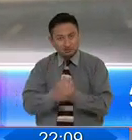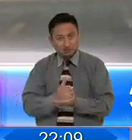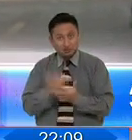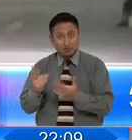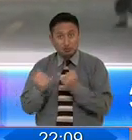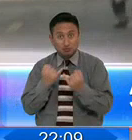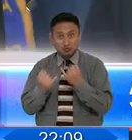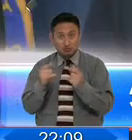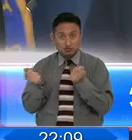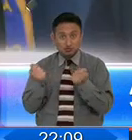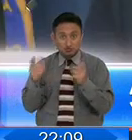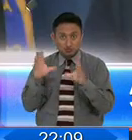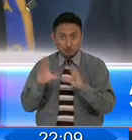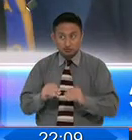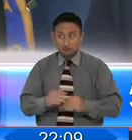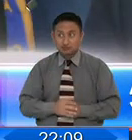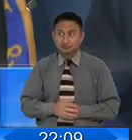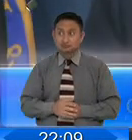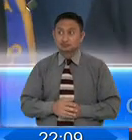ser controlado.